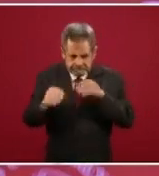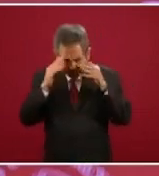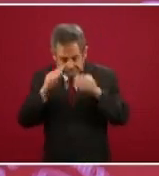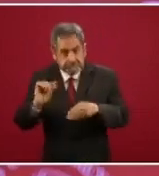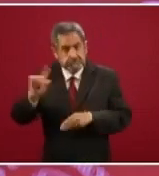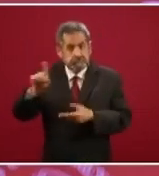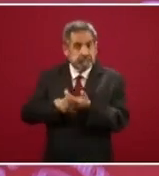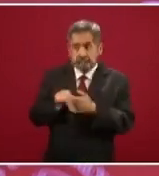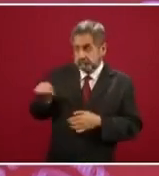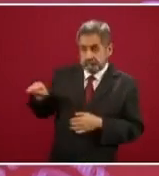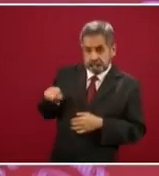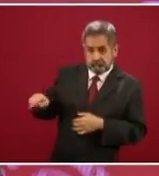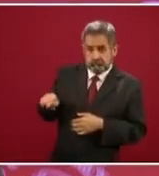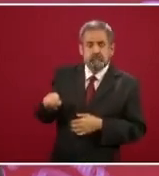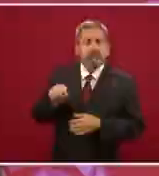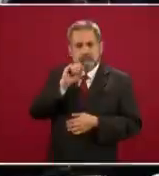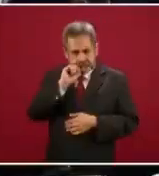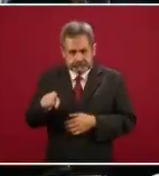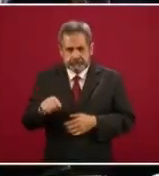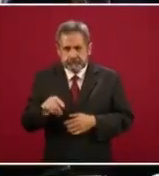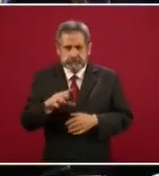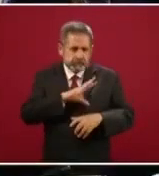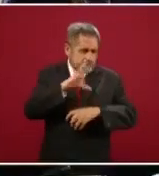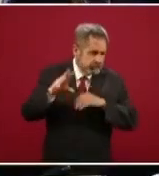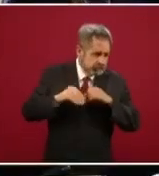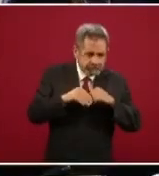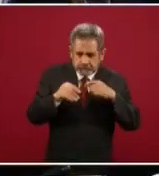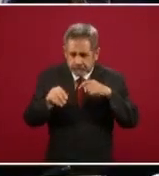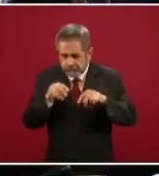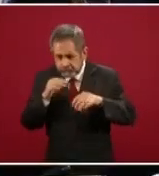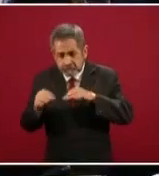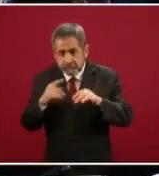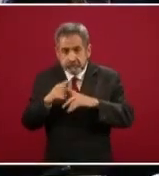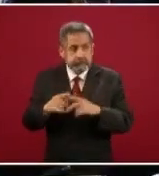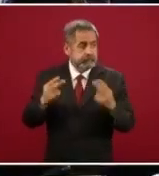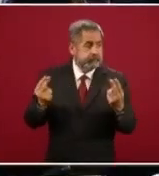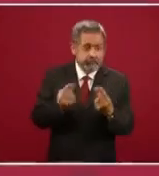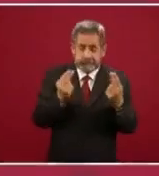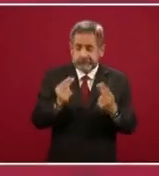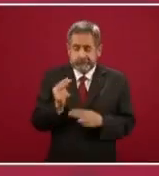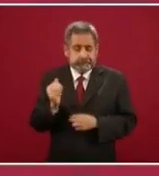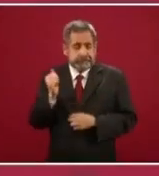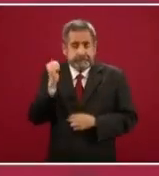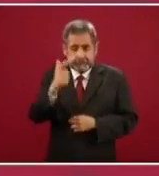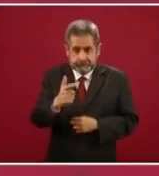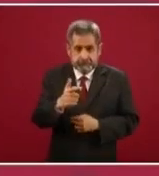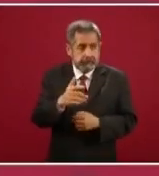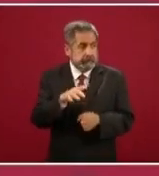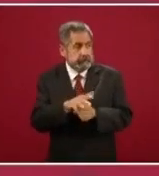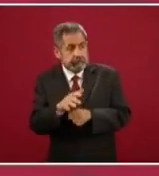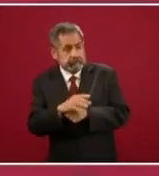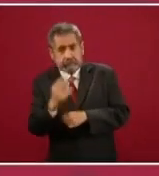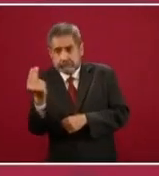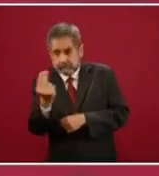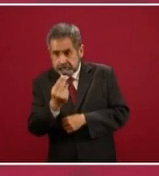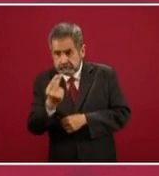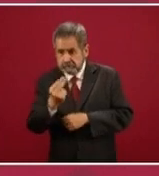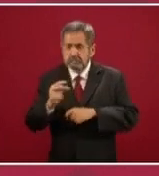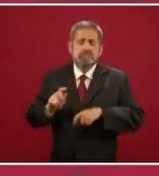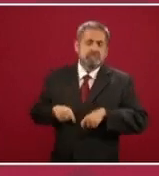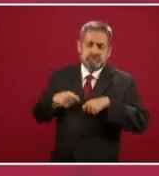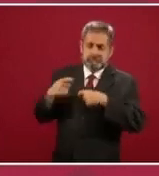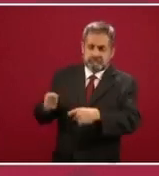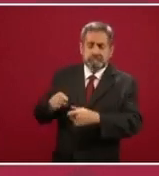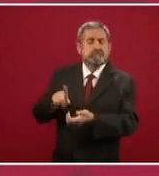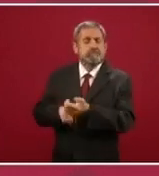profesionalmente y todo lo que se llegue a necesitar, a requerir, o sea,